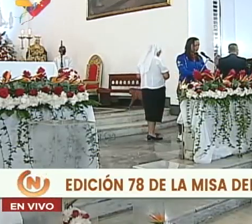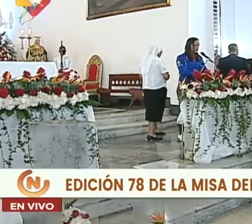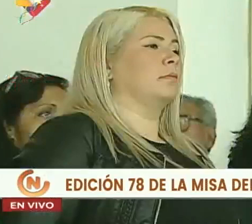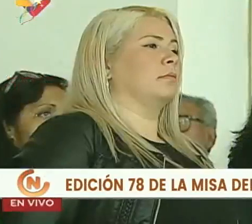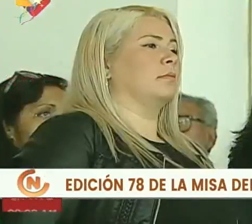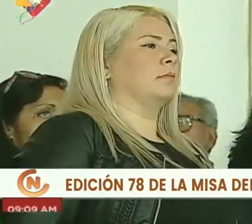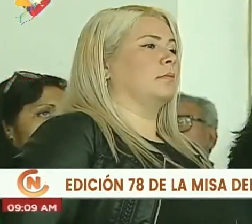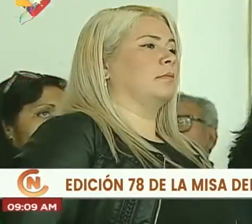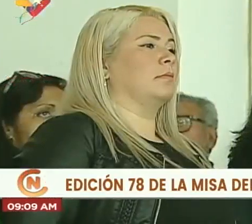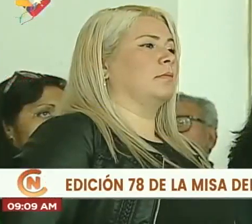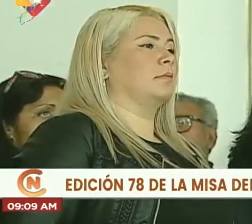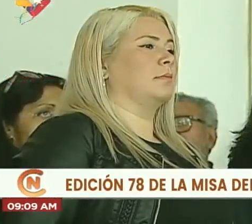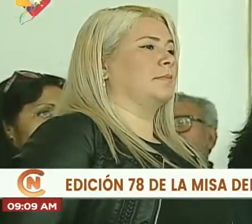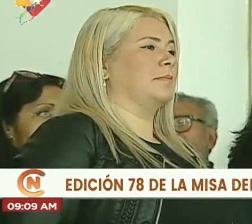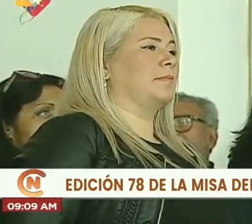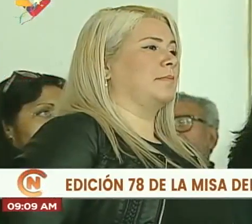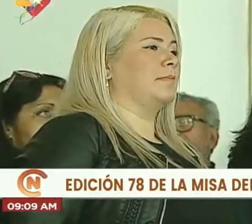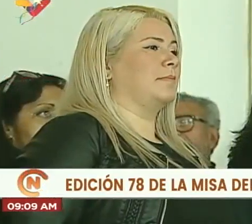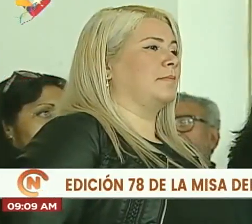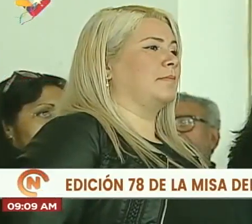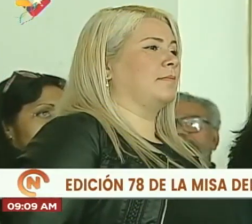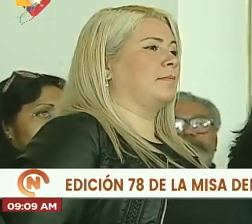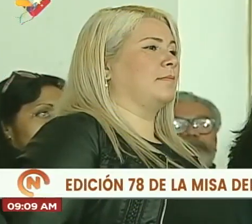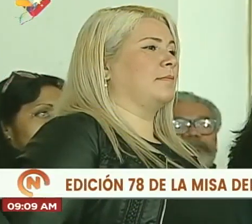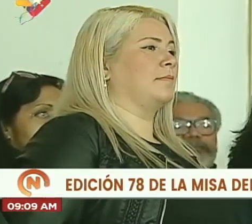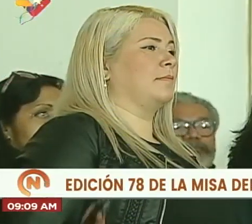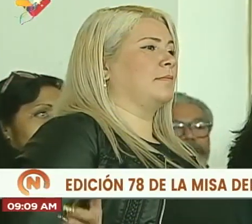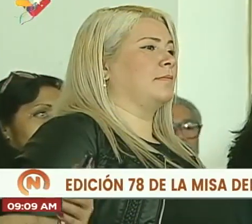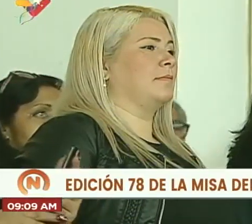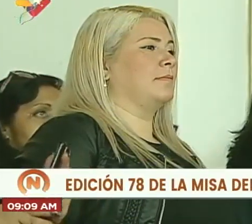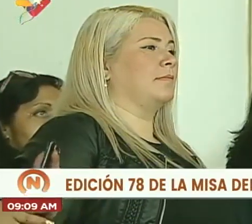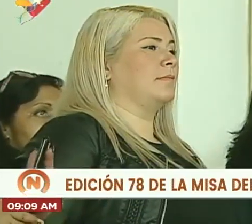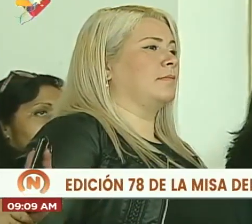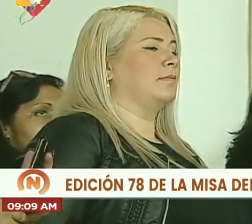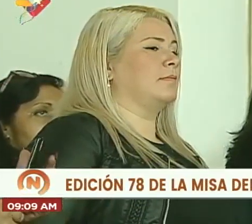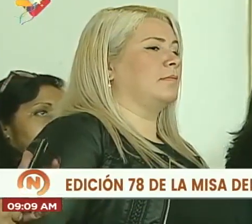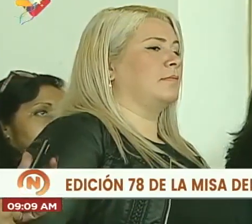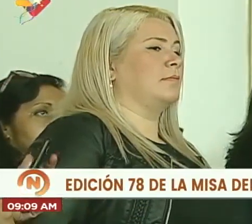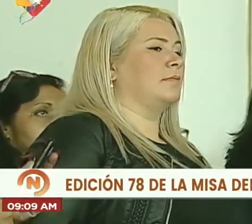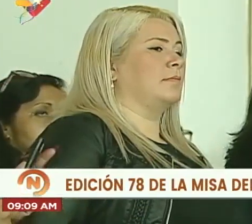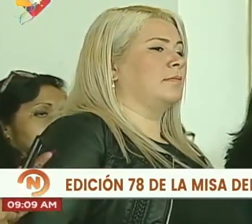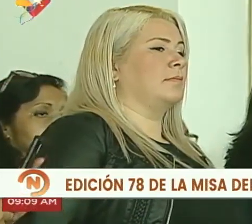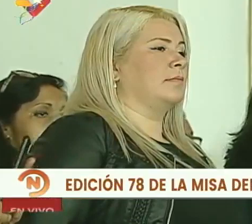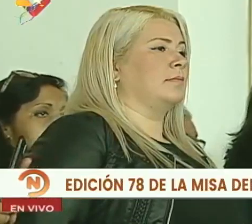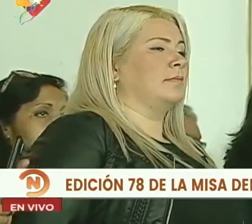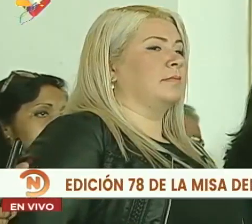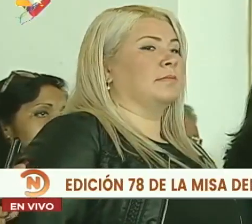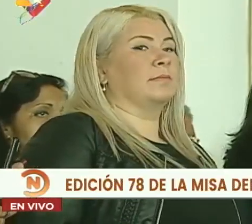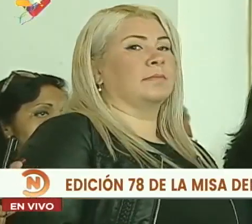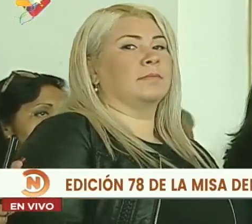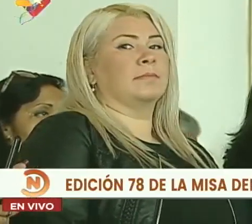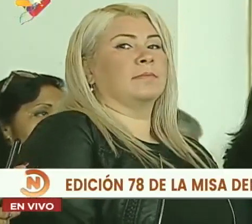todas las disciplinas deportivas que participemos roguemos al Señor te lo pedimos señor